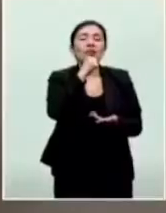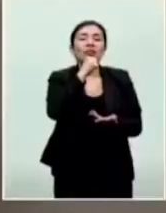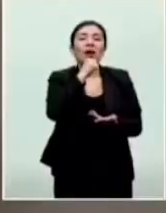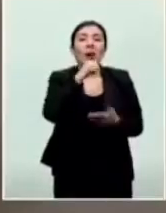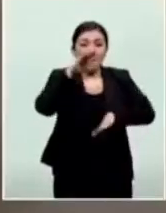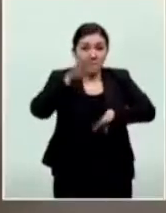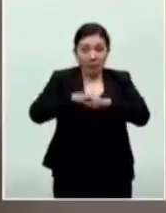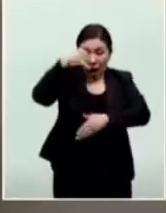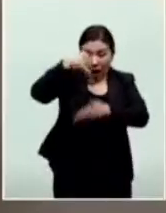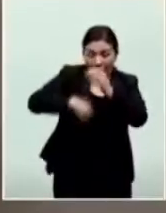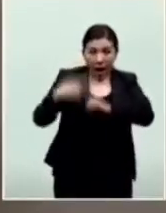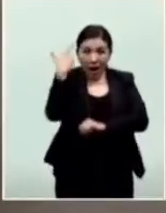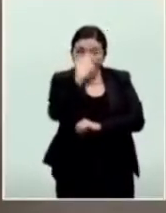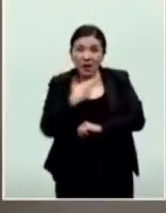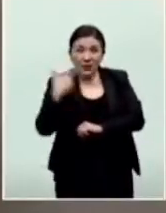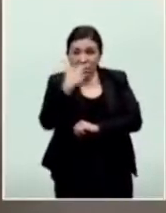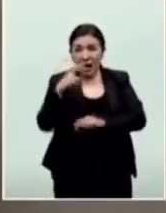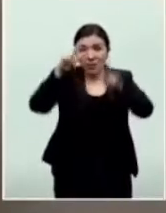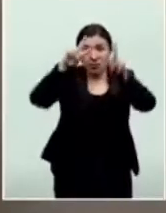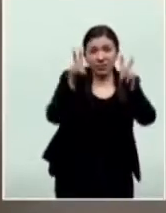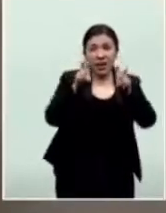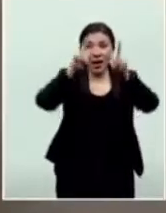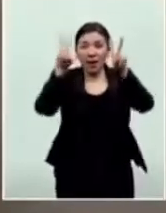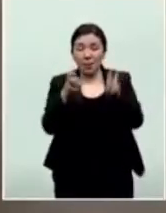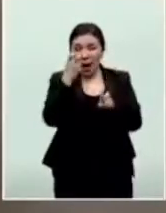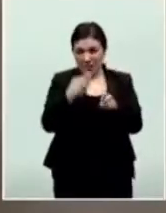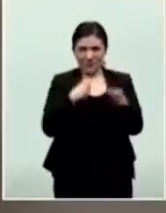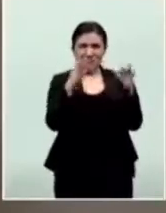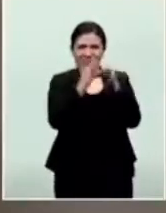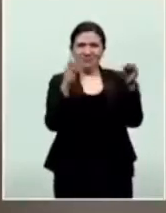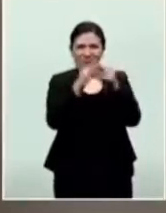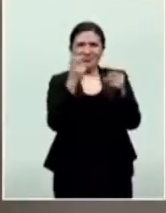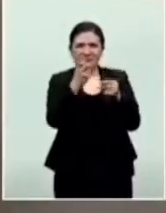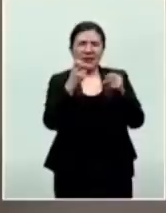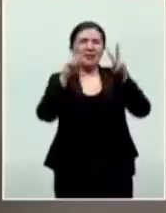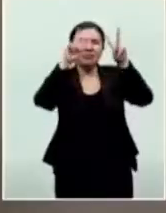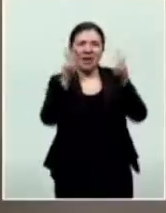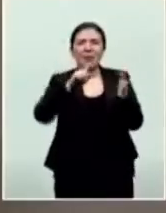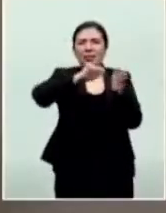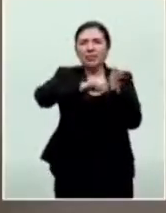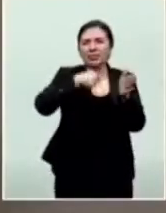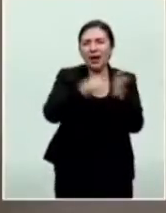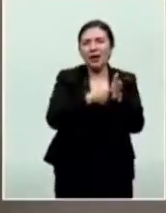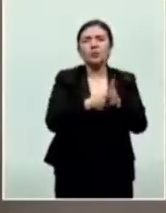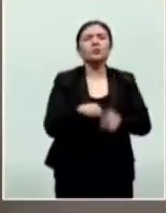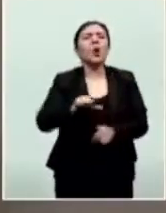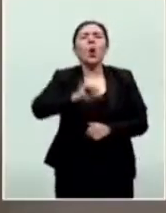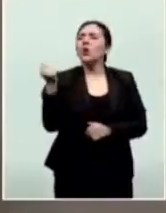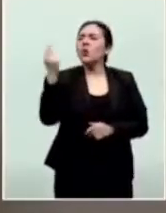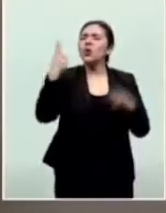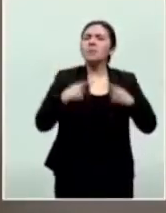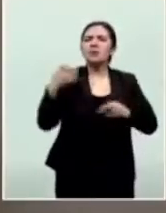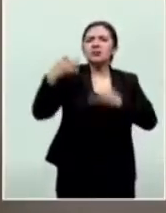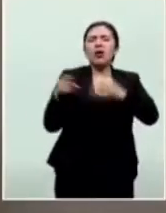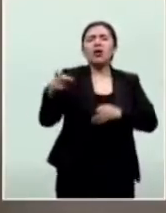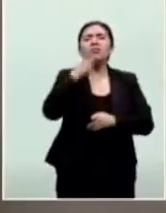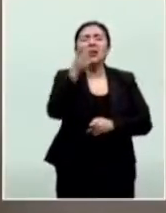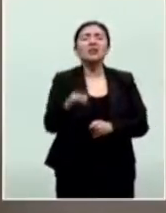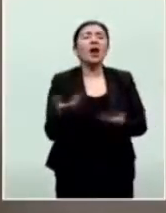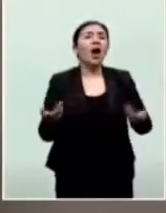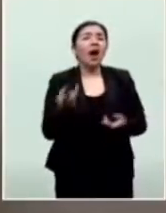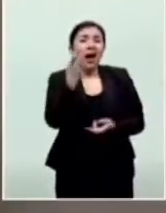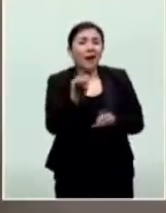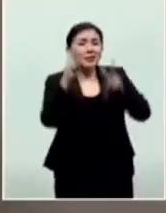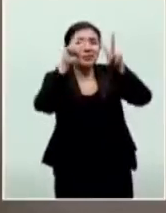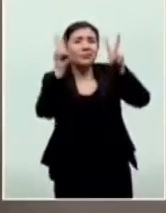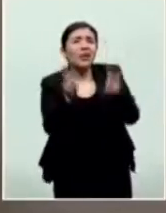que analizáramos estos aspectos a los que me estoy refiriendo, los aspectos técnicos. Y hubo otro ministro que dijo que este tipo de asuntos